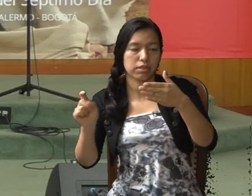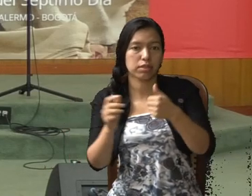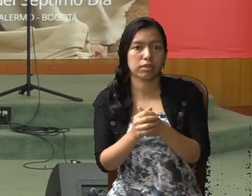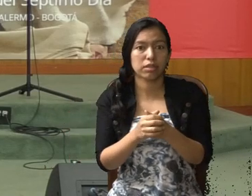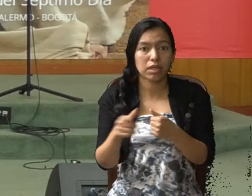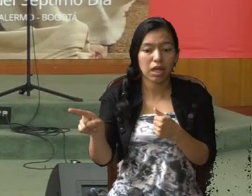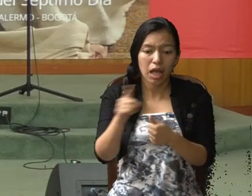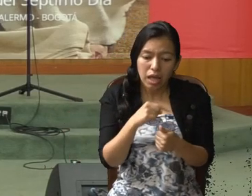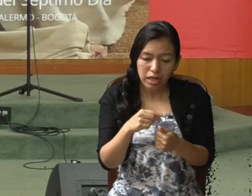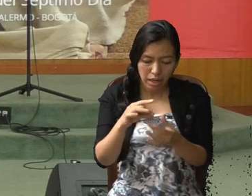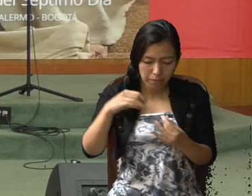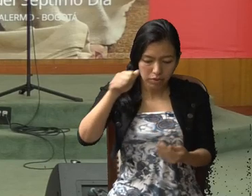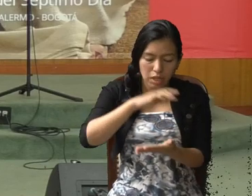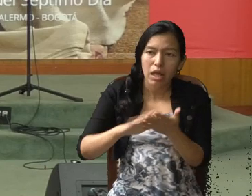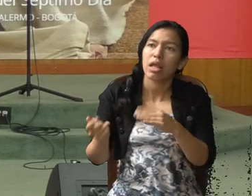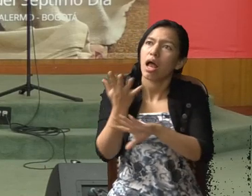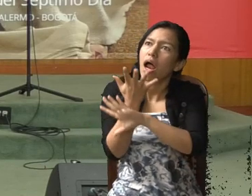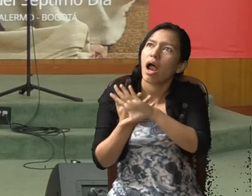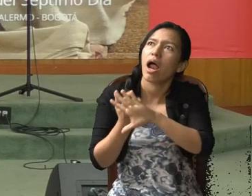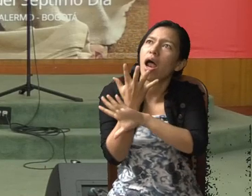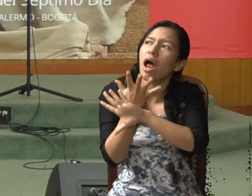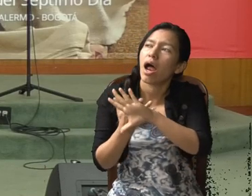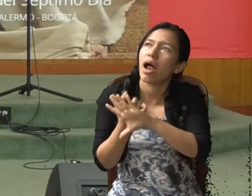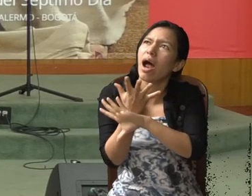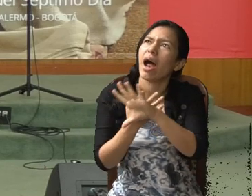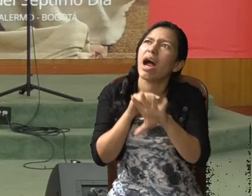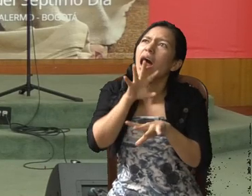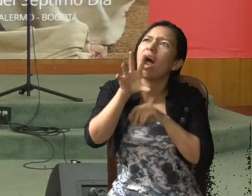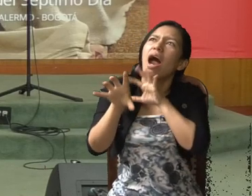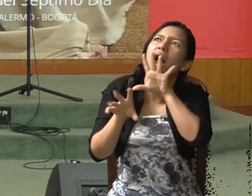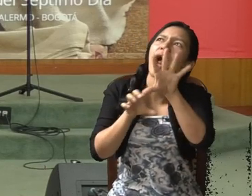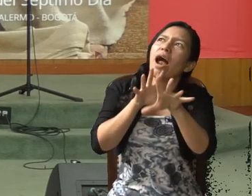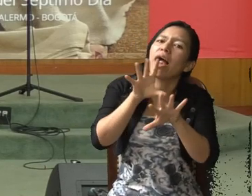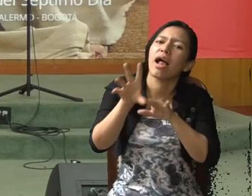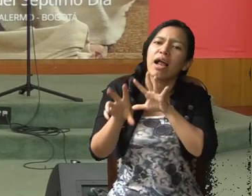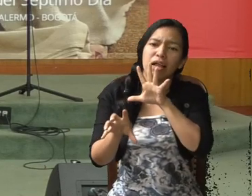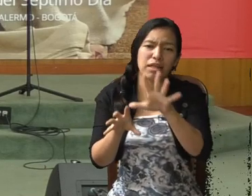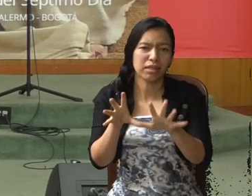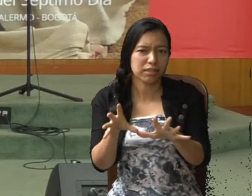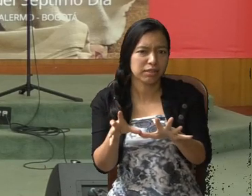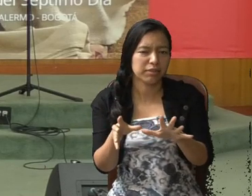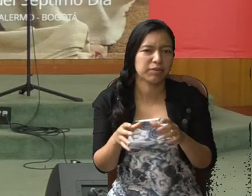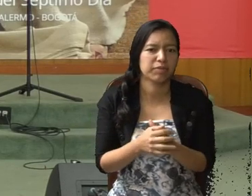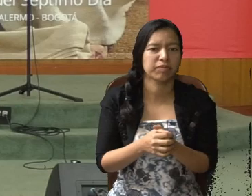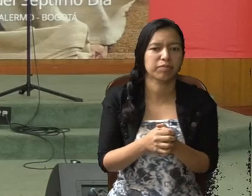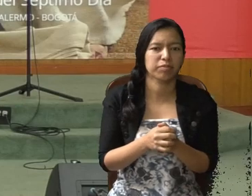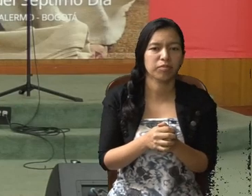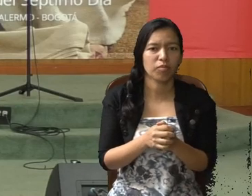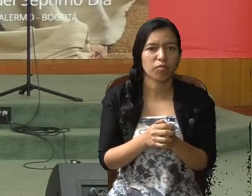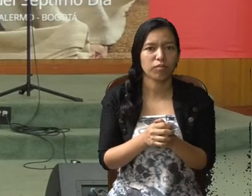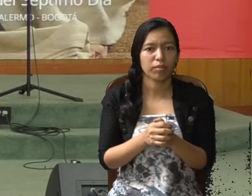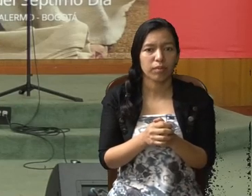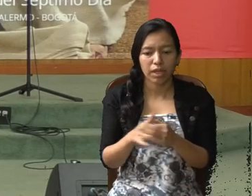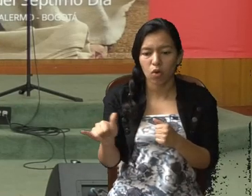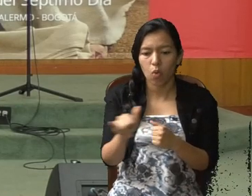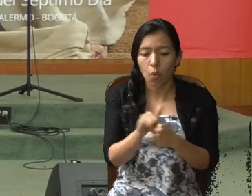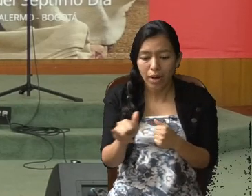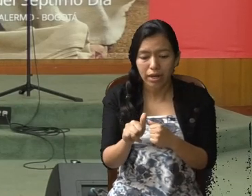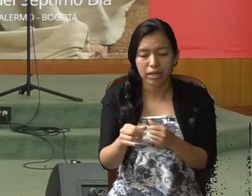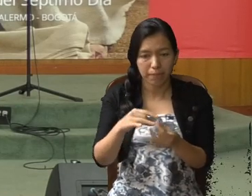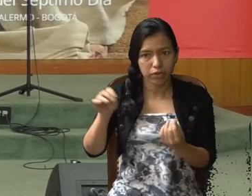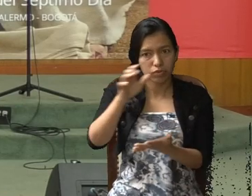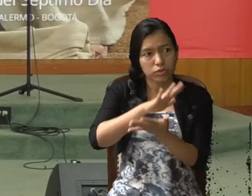con gemidos indecibles. ¿Sí recuerdan eso? Eso hace mucha referencia al mismo tema de cuando el Espíritu Santo se movía sobre